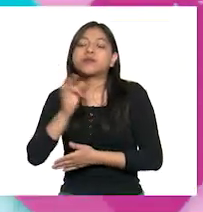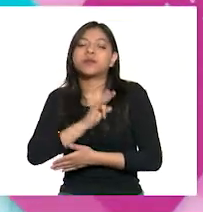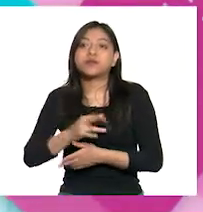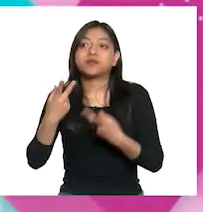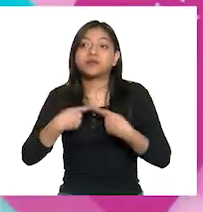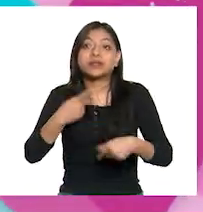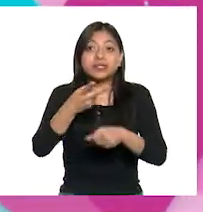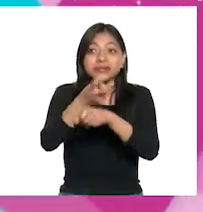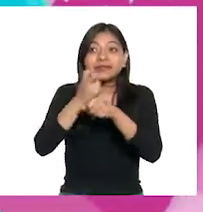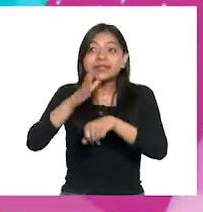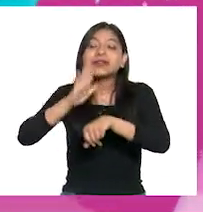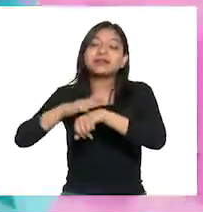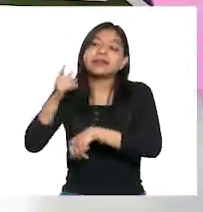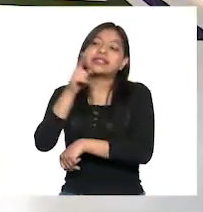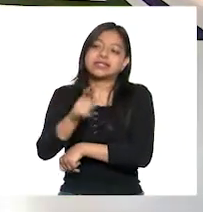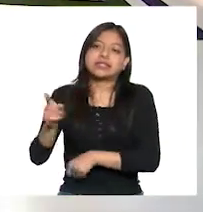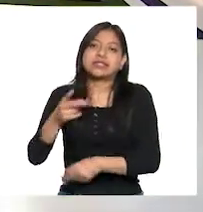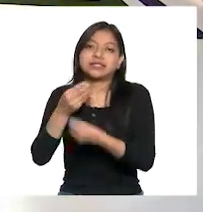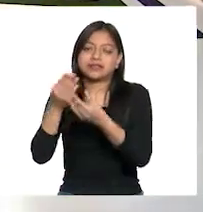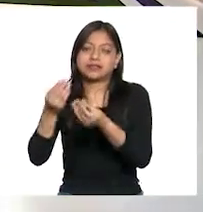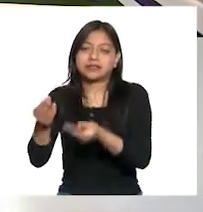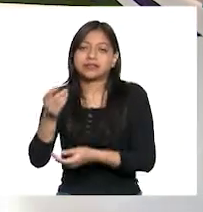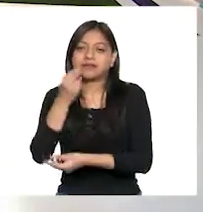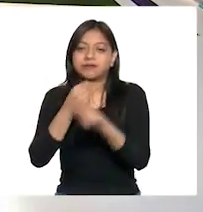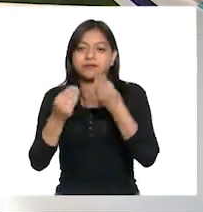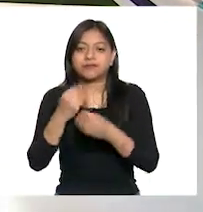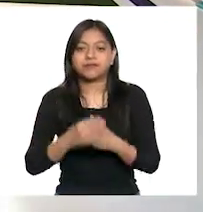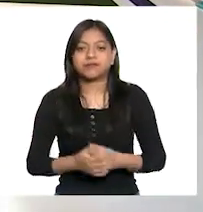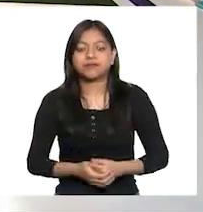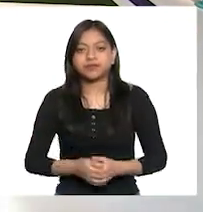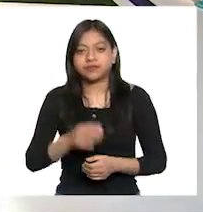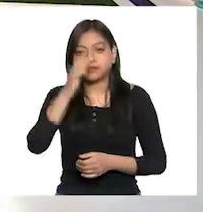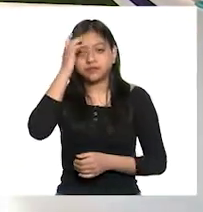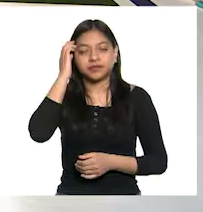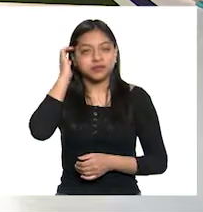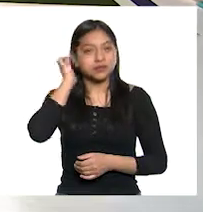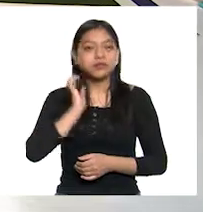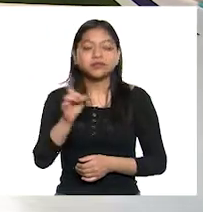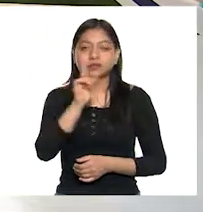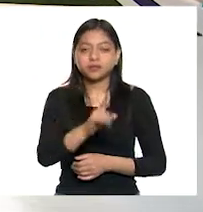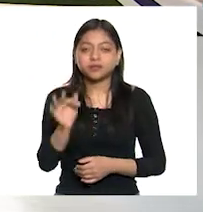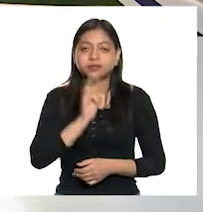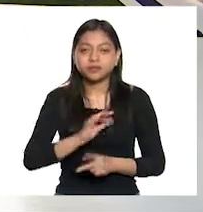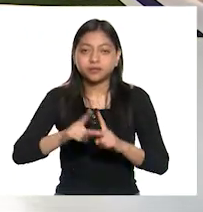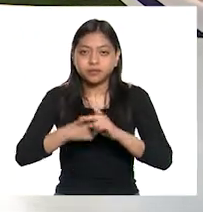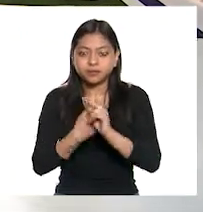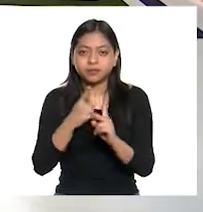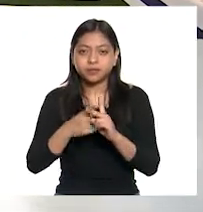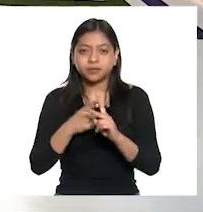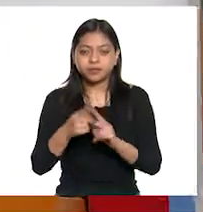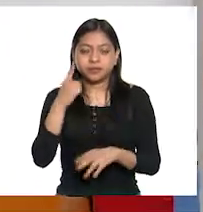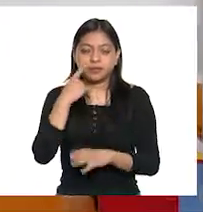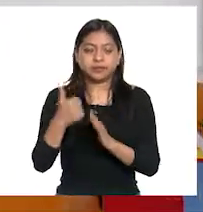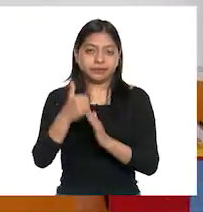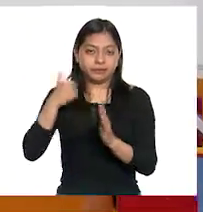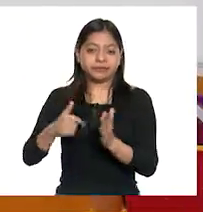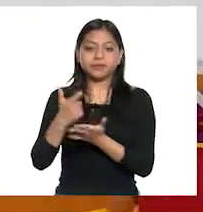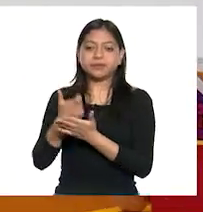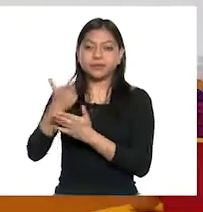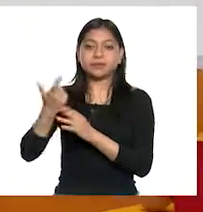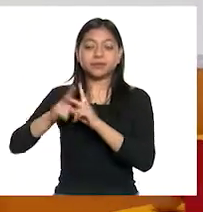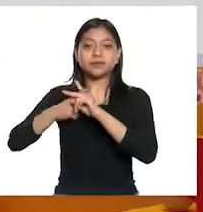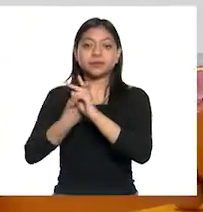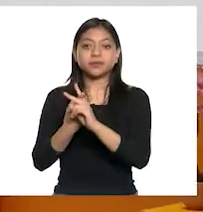fue el costo total de toda la fiesta. Y muy podemos bien. Empezar sabiendo. El paquete que contrataron al inicio era